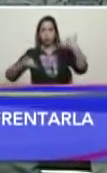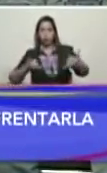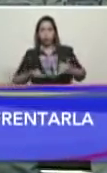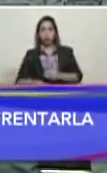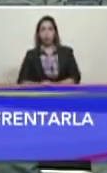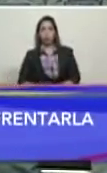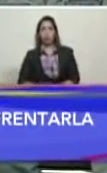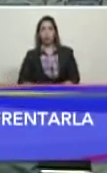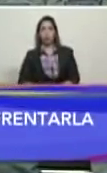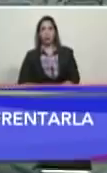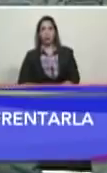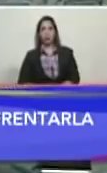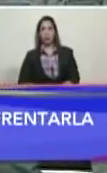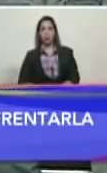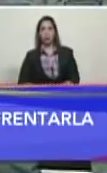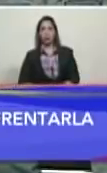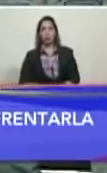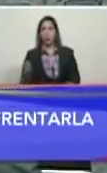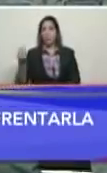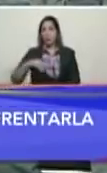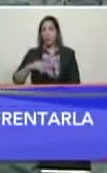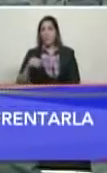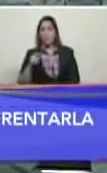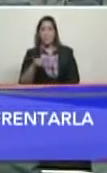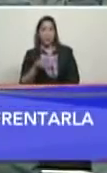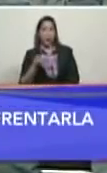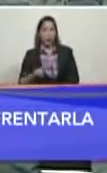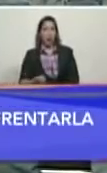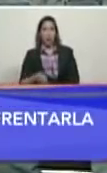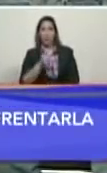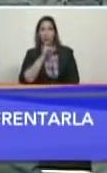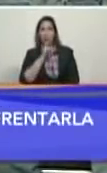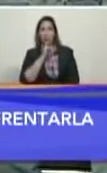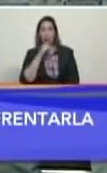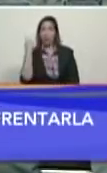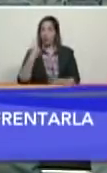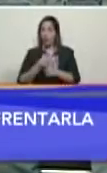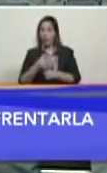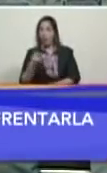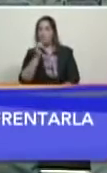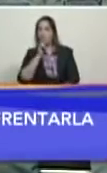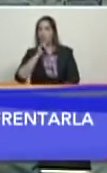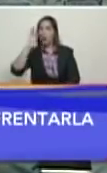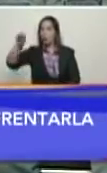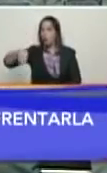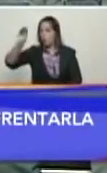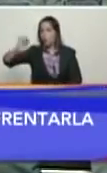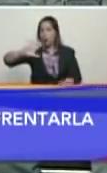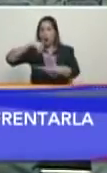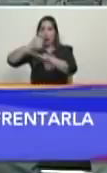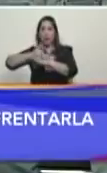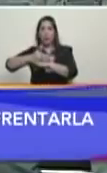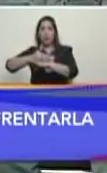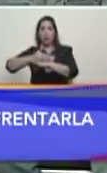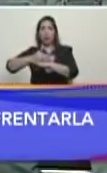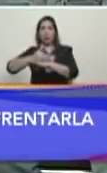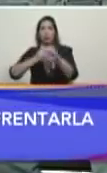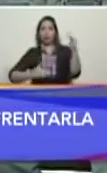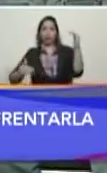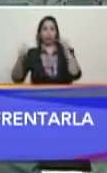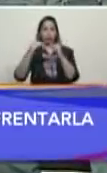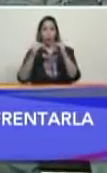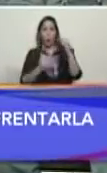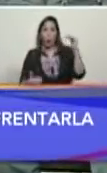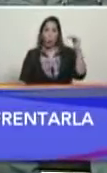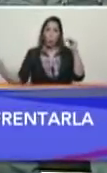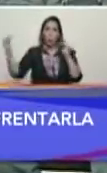Las novedades más pequeñas que ustedes vean, informándolo a su jefe inmediato, y del jefe inmediato al jefe superior, y del